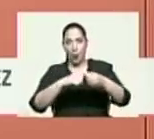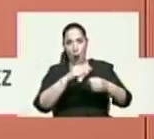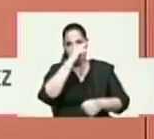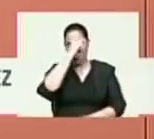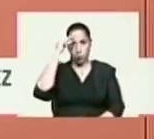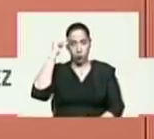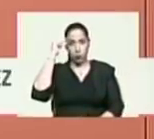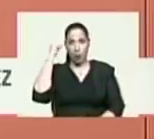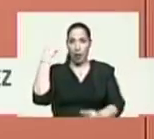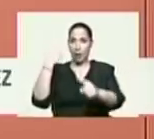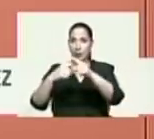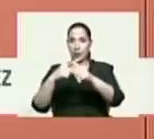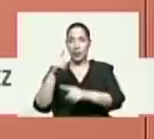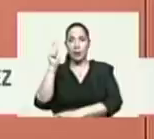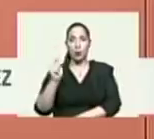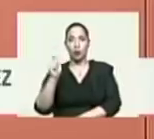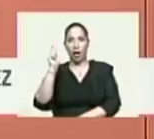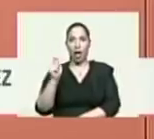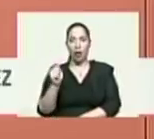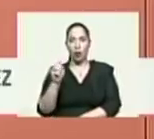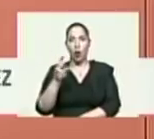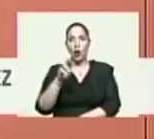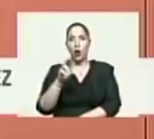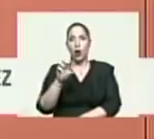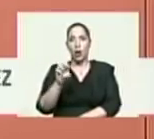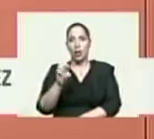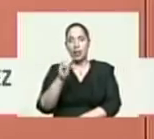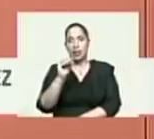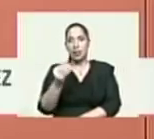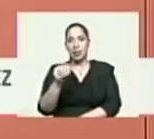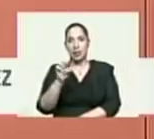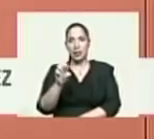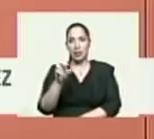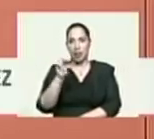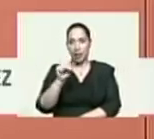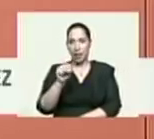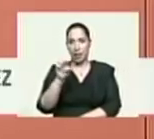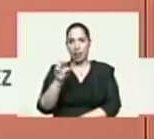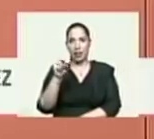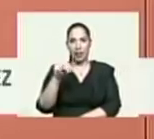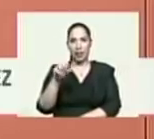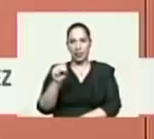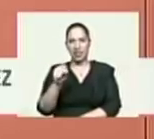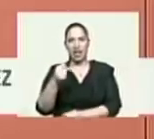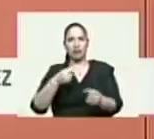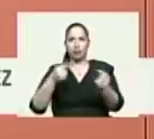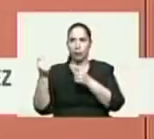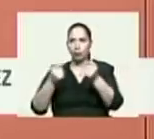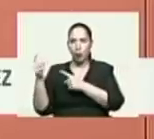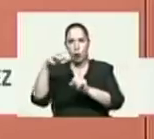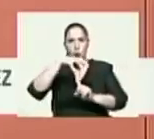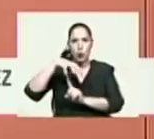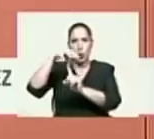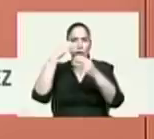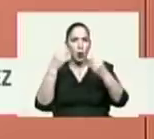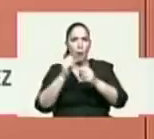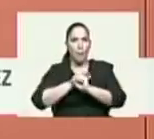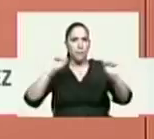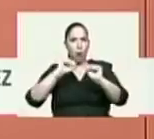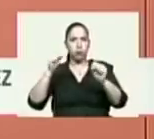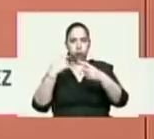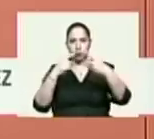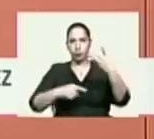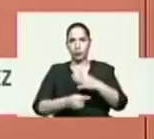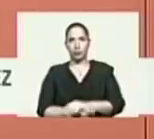al exdiputado Requesén para que pasara a los terroristas para el ataque con drones, cómo pasaron los drones, cómo pasaron los explosivos, etcétera,